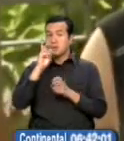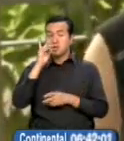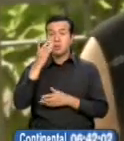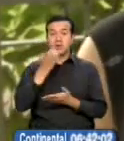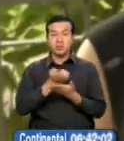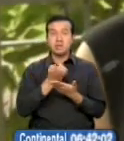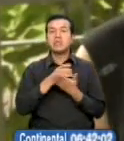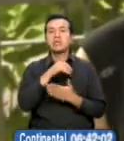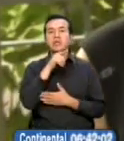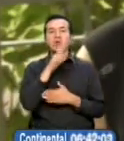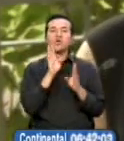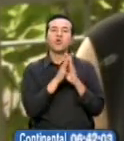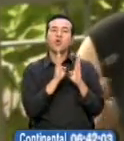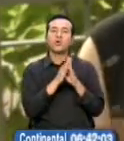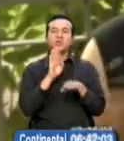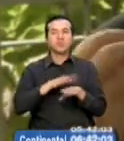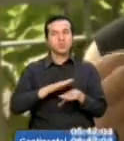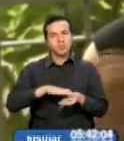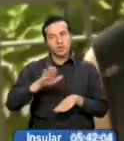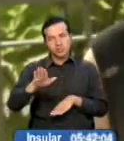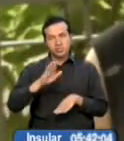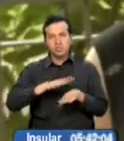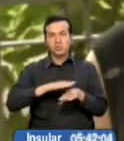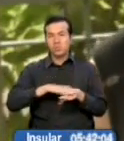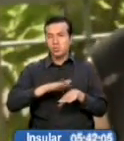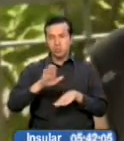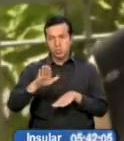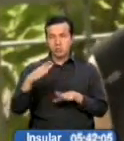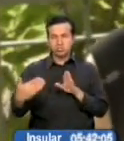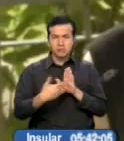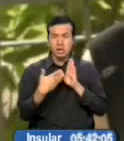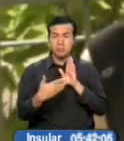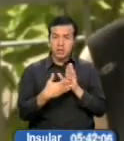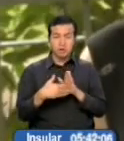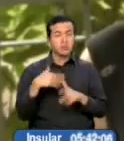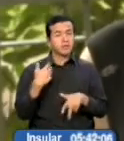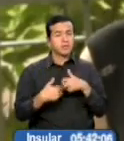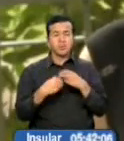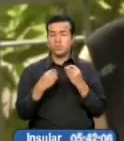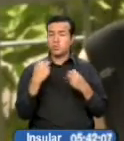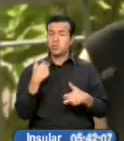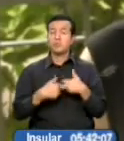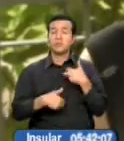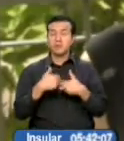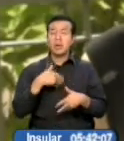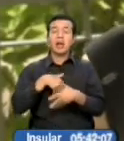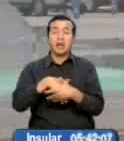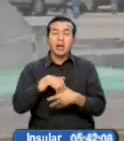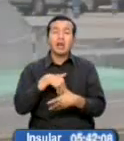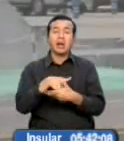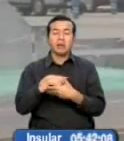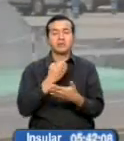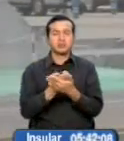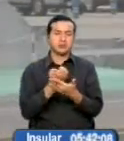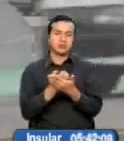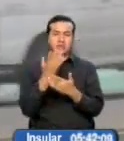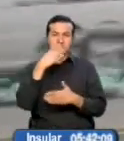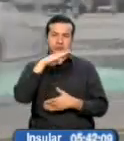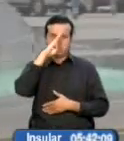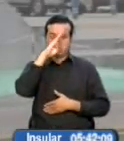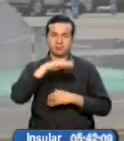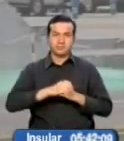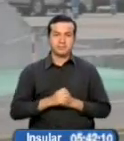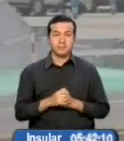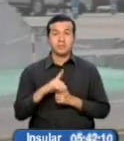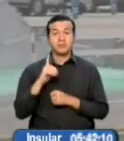Congreso es el responsable del bloqueo y el bloqueo verdaderamente sí causa muchas restricciones a la economía cubana. Hay factores que